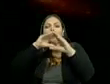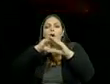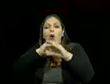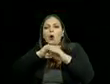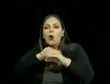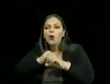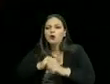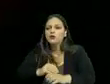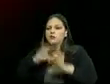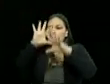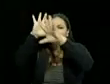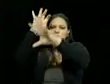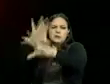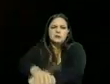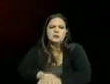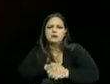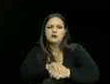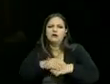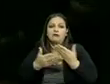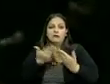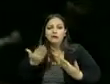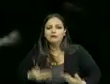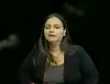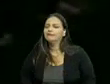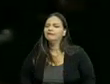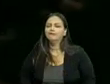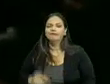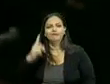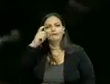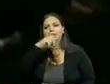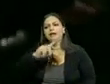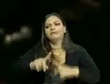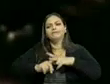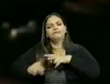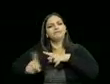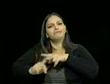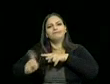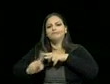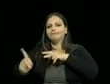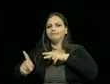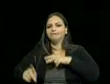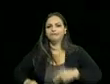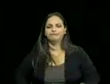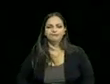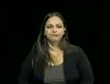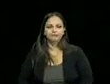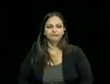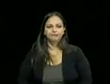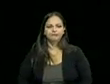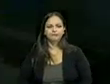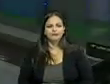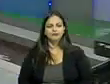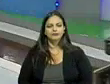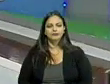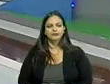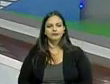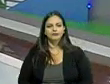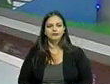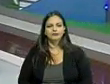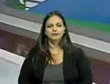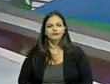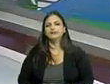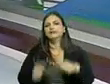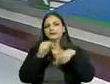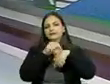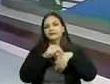pero lamentablemente no dieron con su paradero. Informó desde la ciudad de Cuenca, Francisco Ramírez. Son las